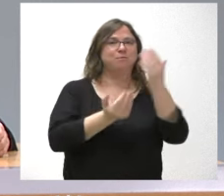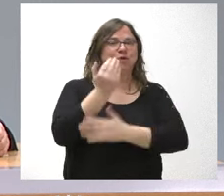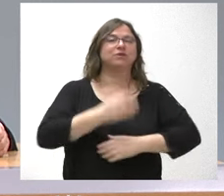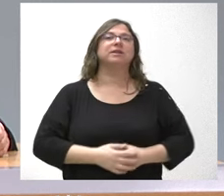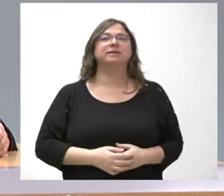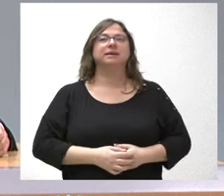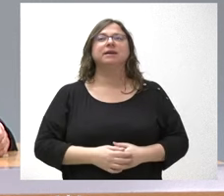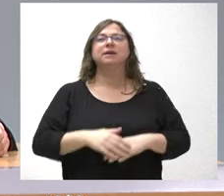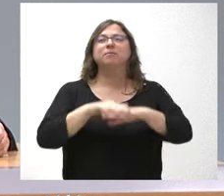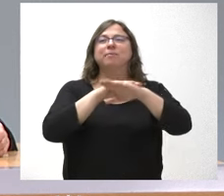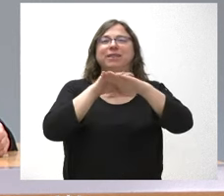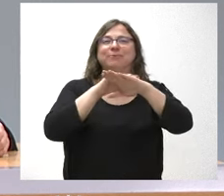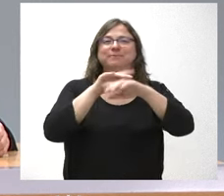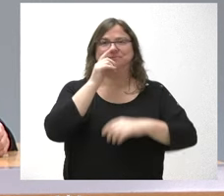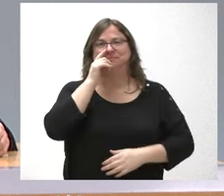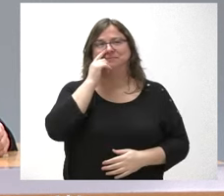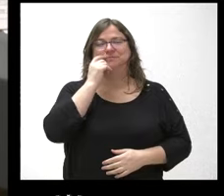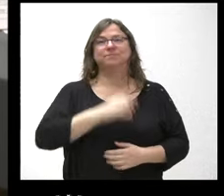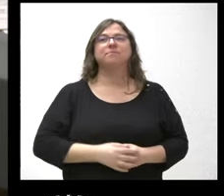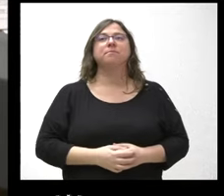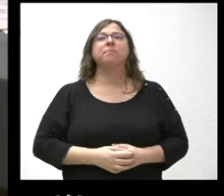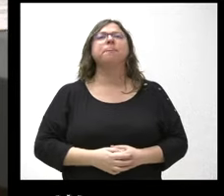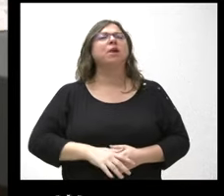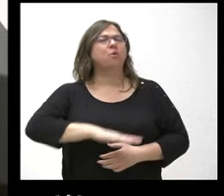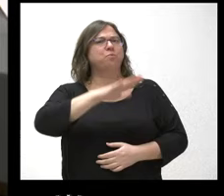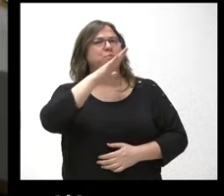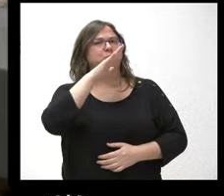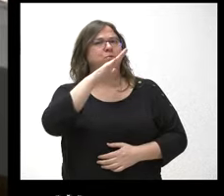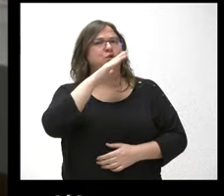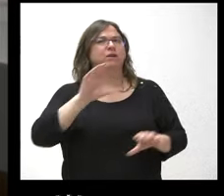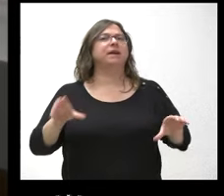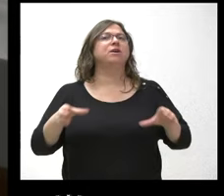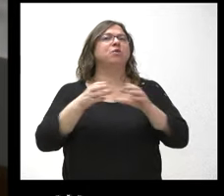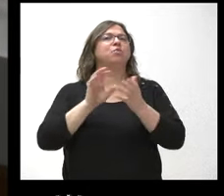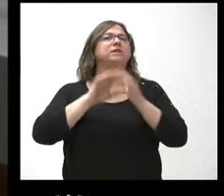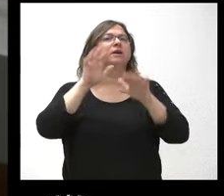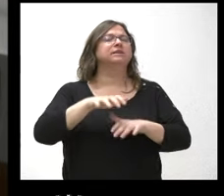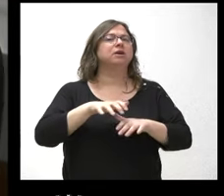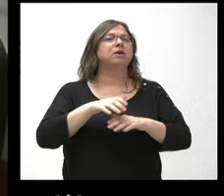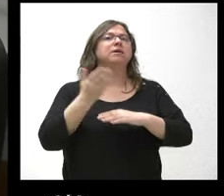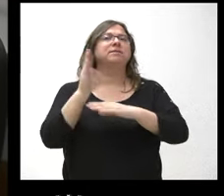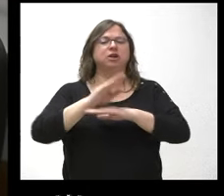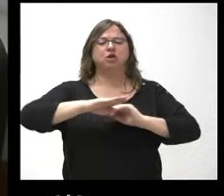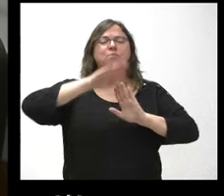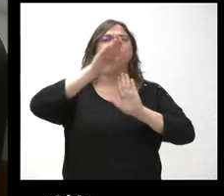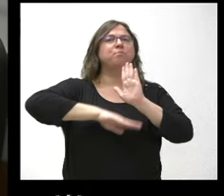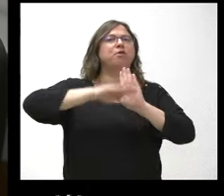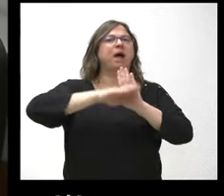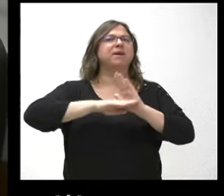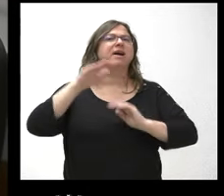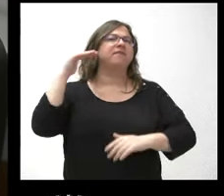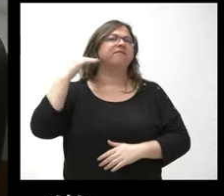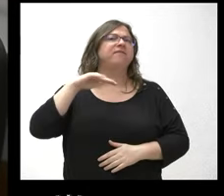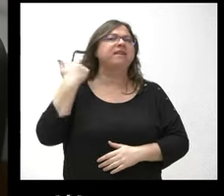asuntos, perdona, Pedro. Sí. ¿Por qué presenta la Junta el programa de Villalar 2023 cuando siempre lo